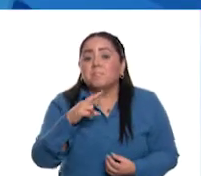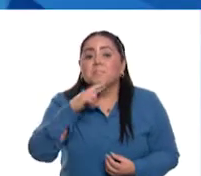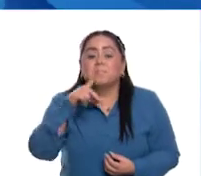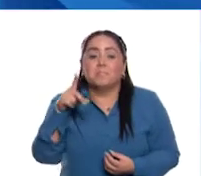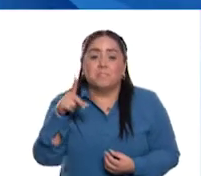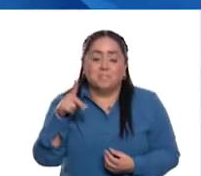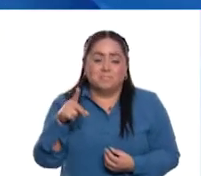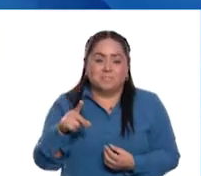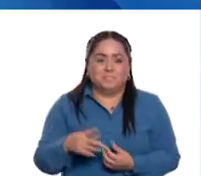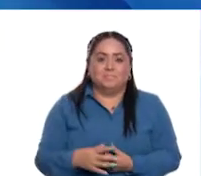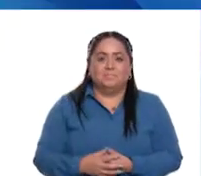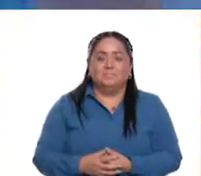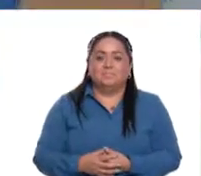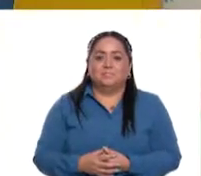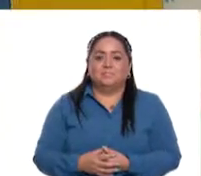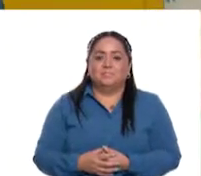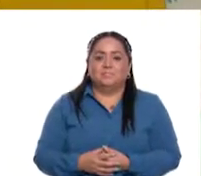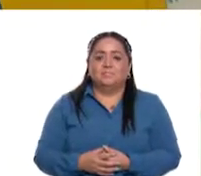mejor.